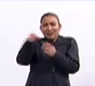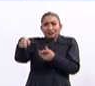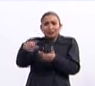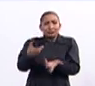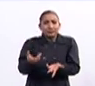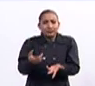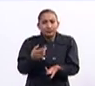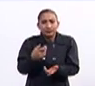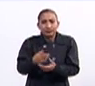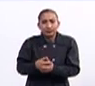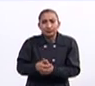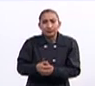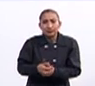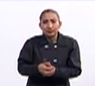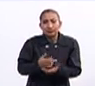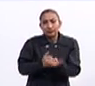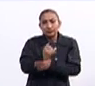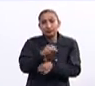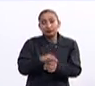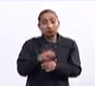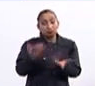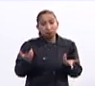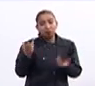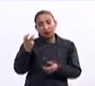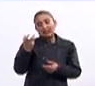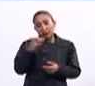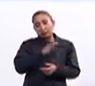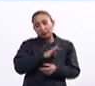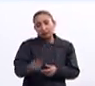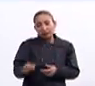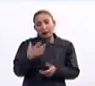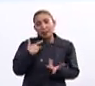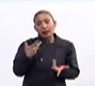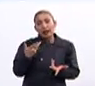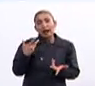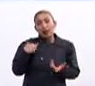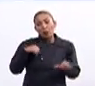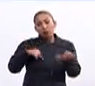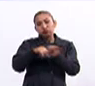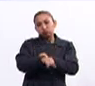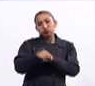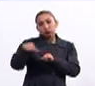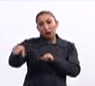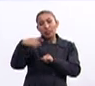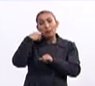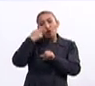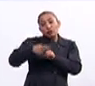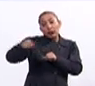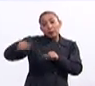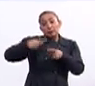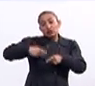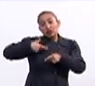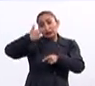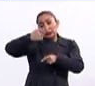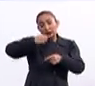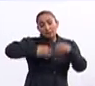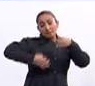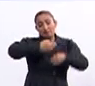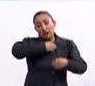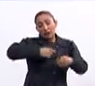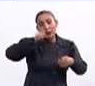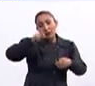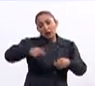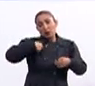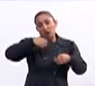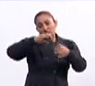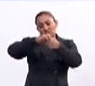recibiendo decidiendo la elección. Entonces, pues sí se sustituyen finalmente en la voluntad ciudadana estos 7 magistrados, pero forma parte